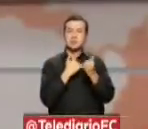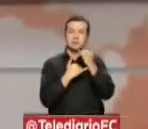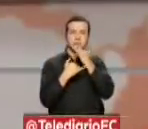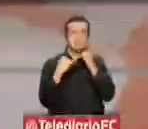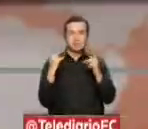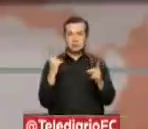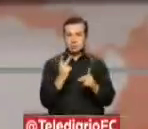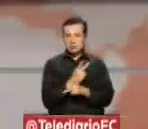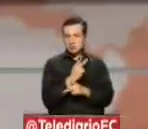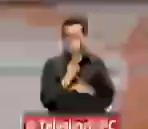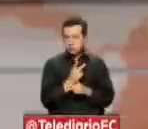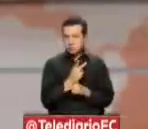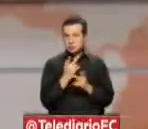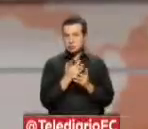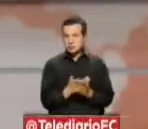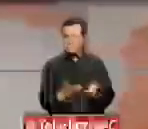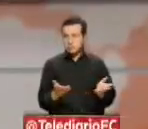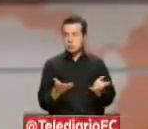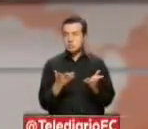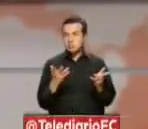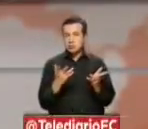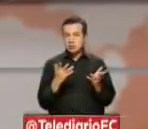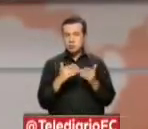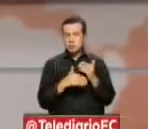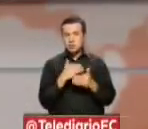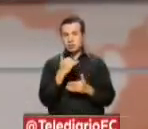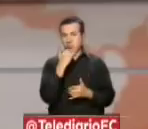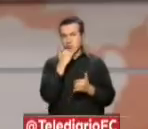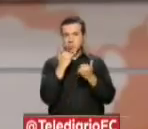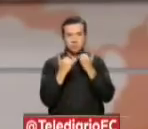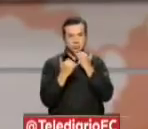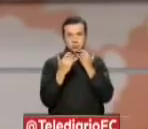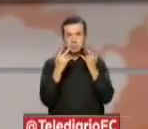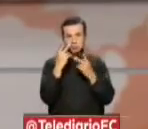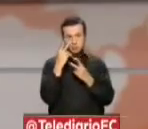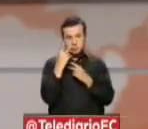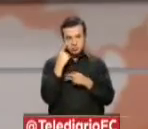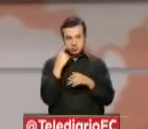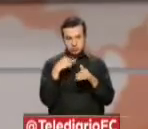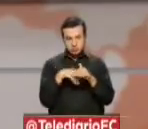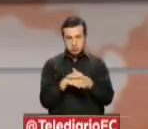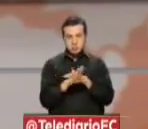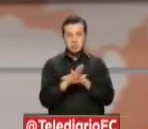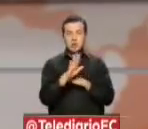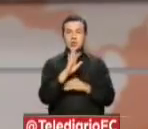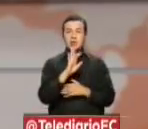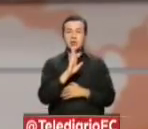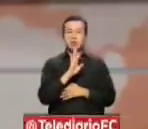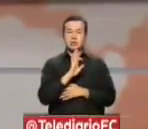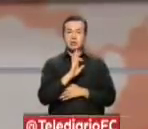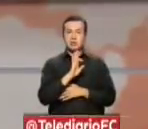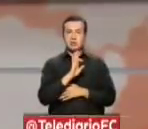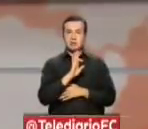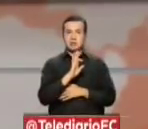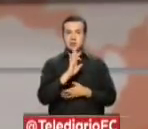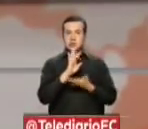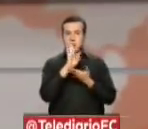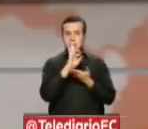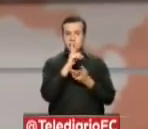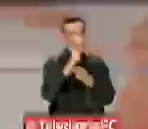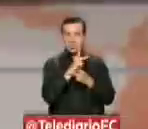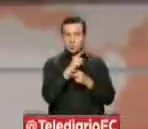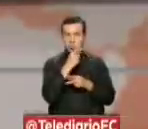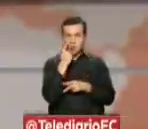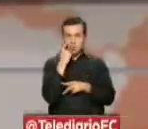como el de fraude procesal al influir sobre un testigo protegido para que éste